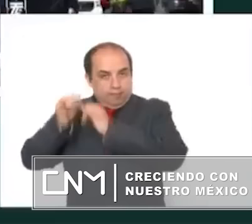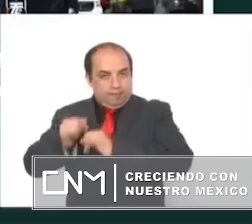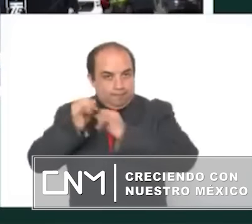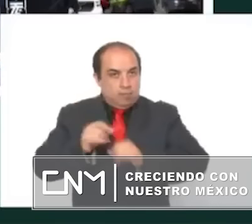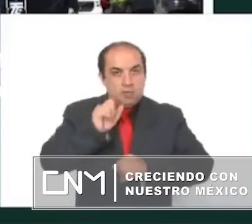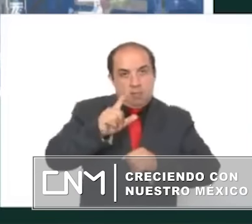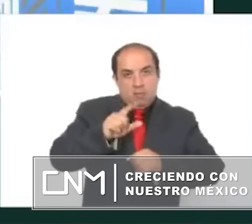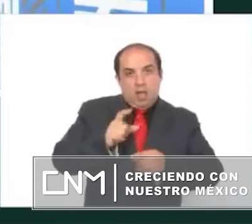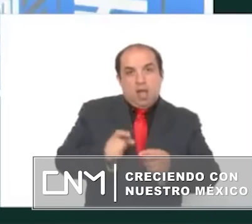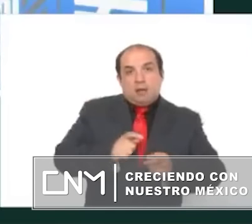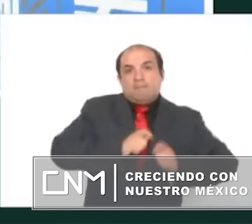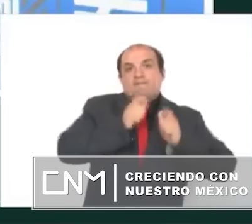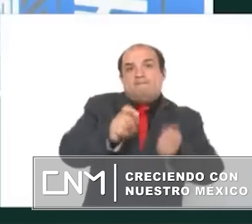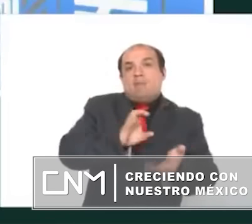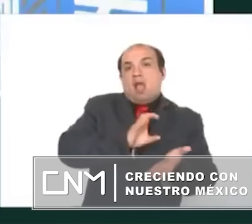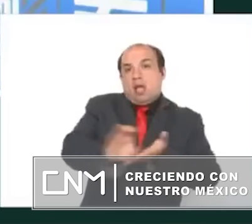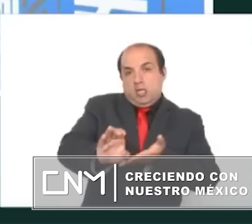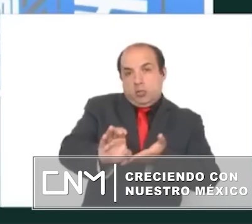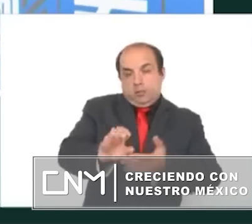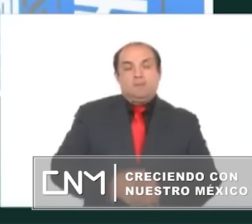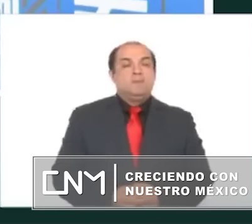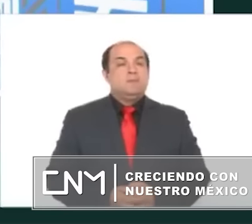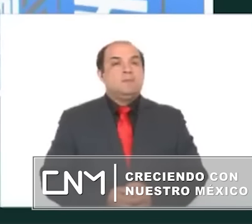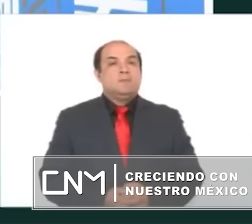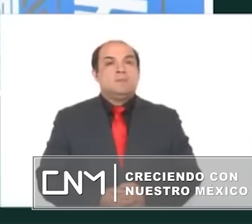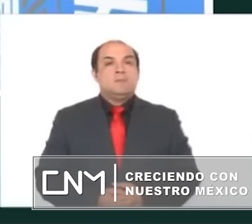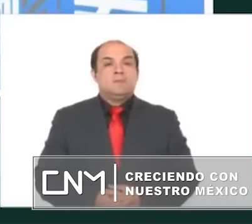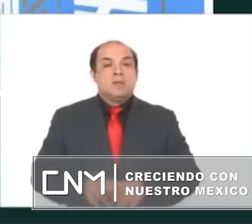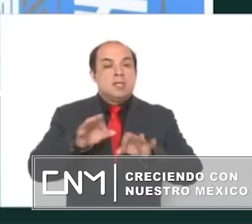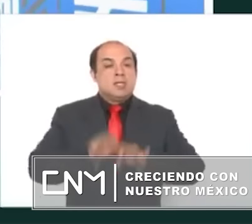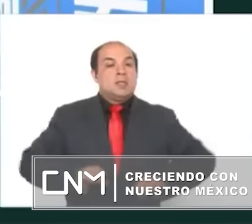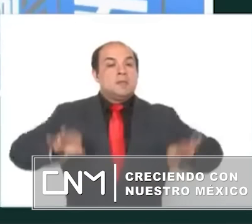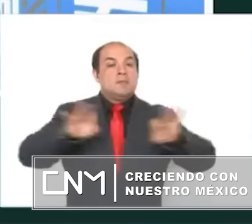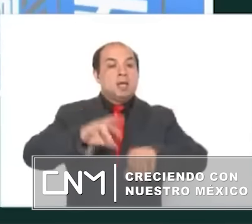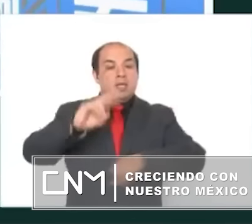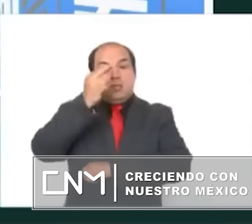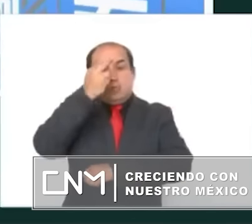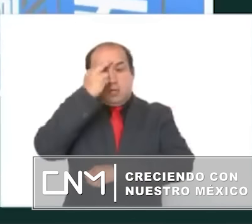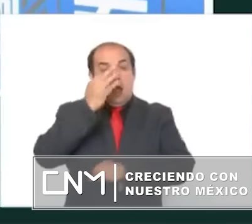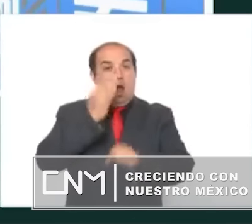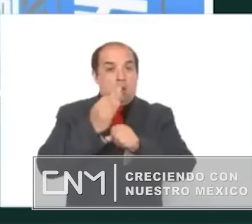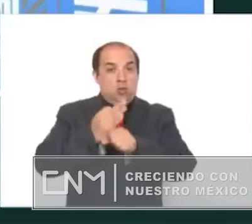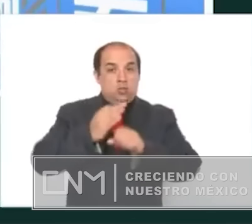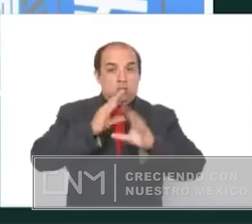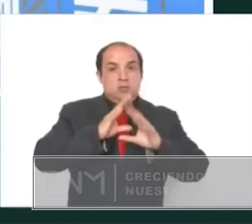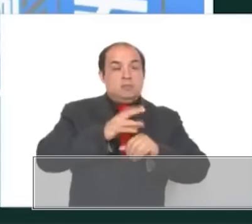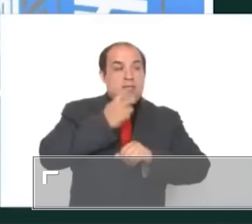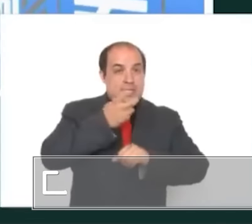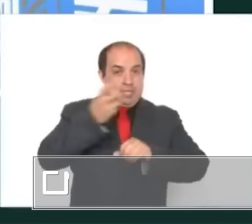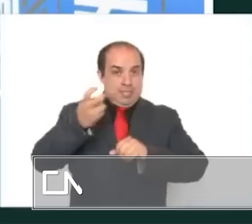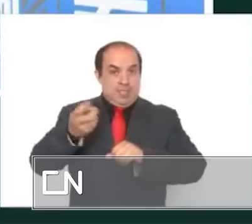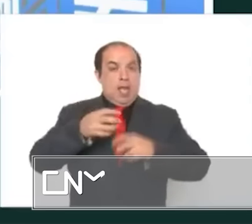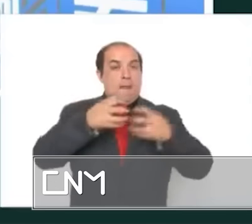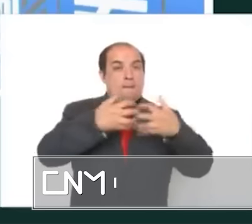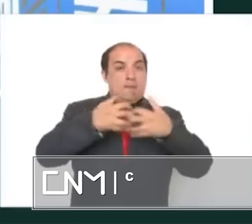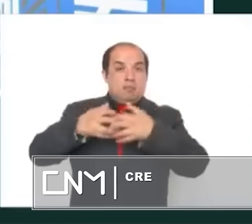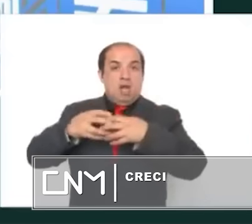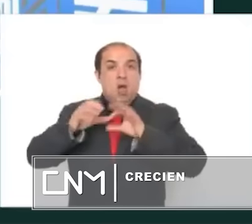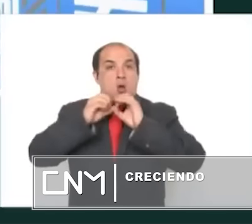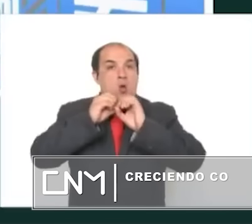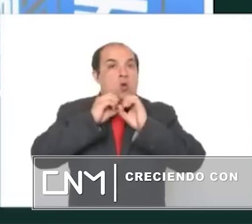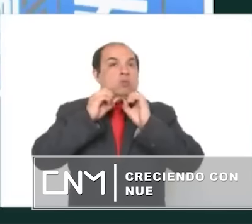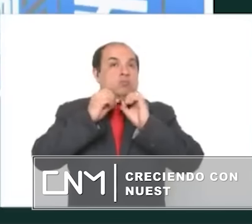crédito que esto implica. ¿Qué sigue? Y es importante recordar que aunque se están formando estas empresas de